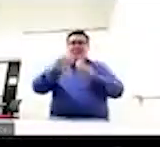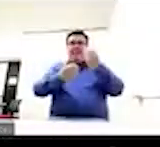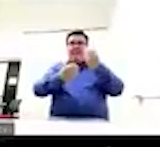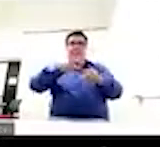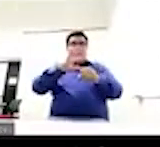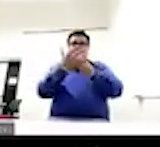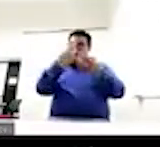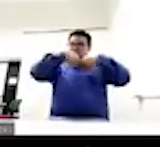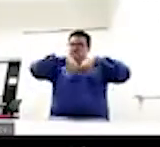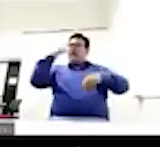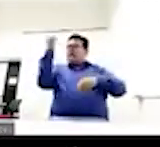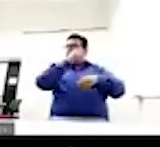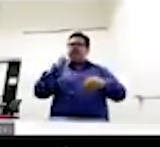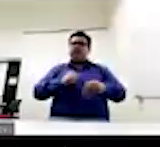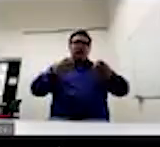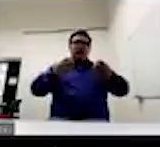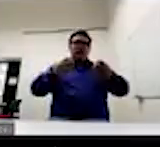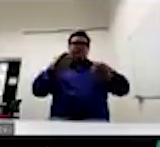personajes diferentes.